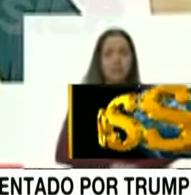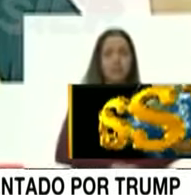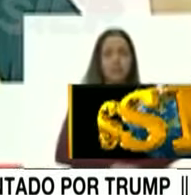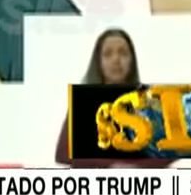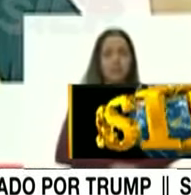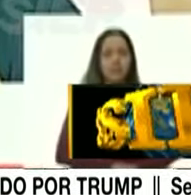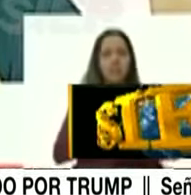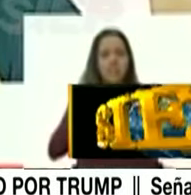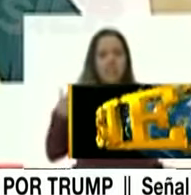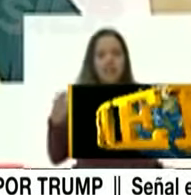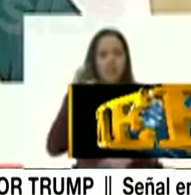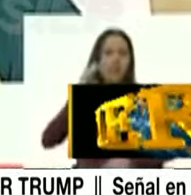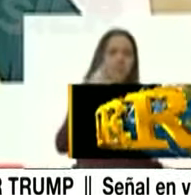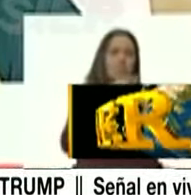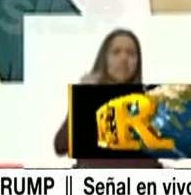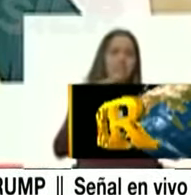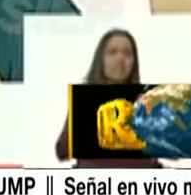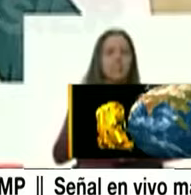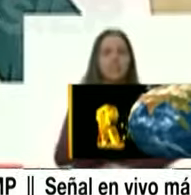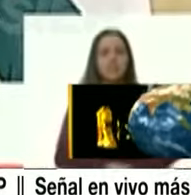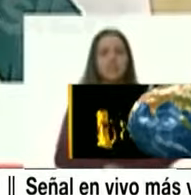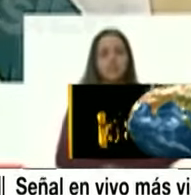de la gran patria palestina?